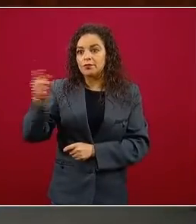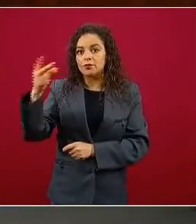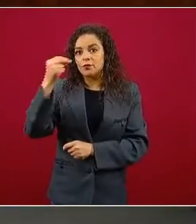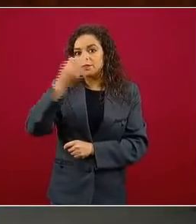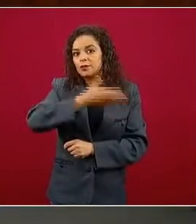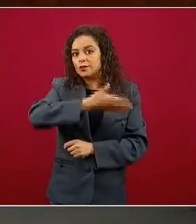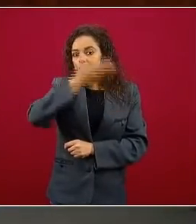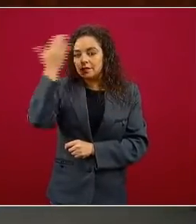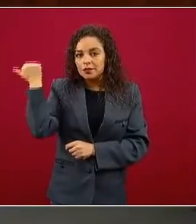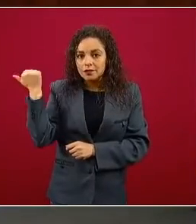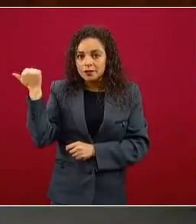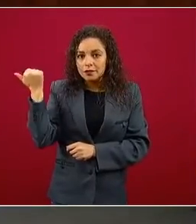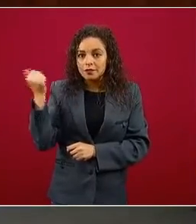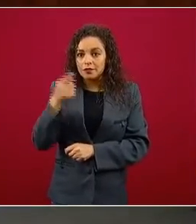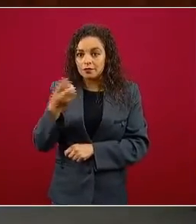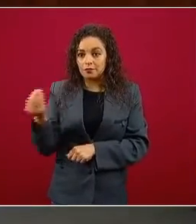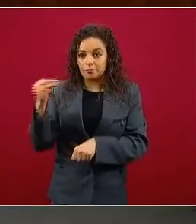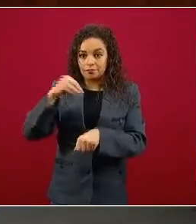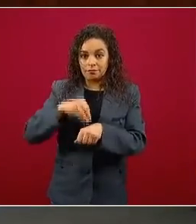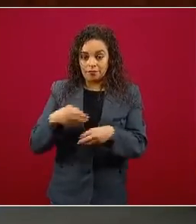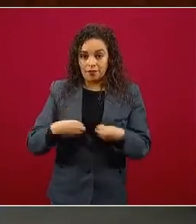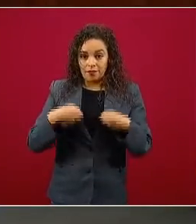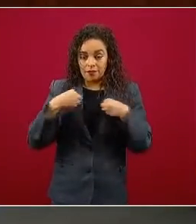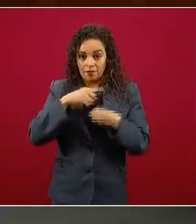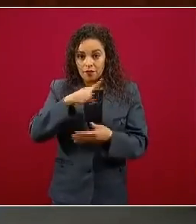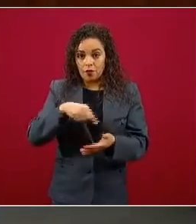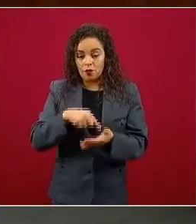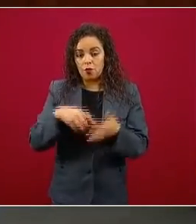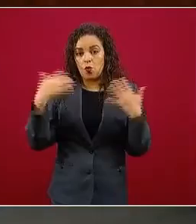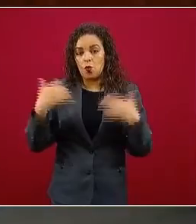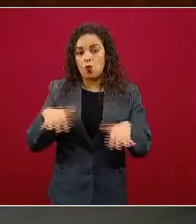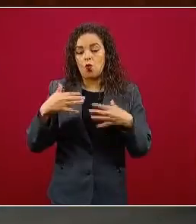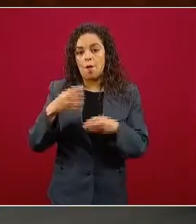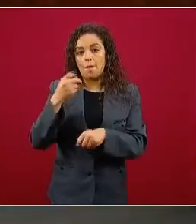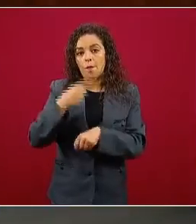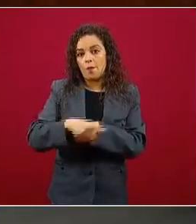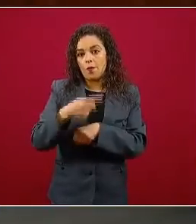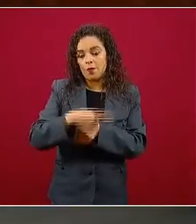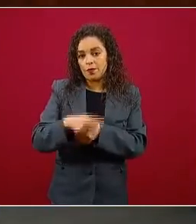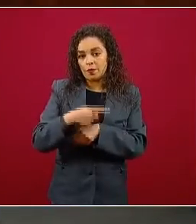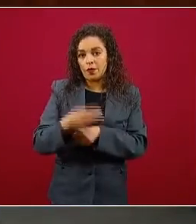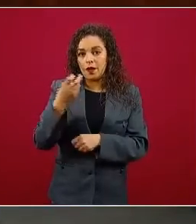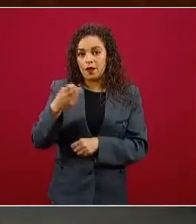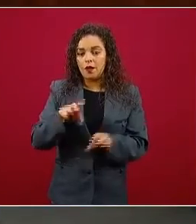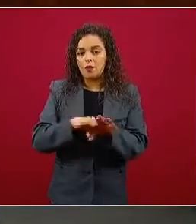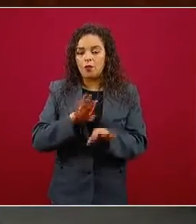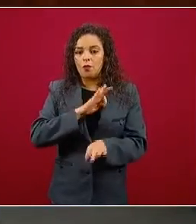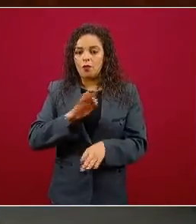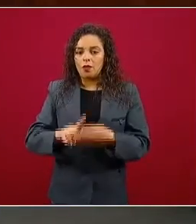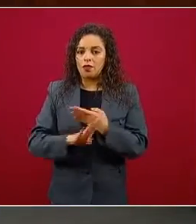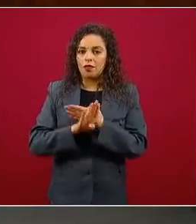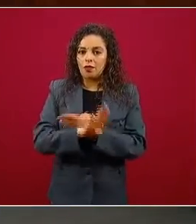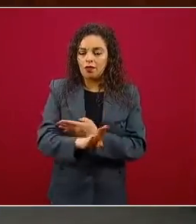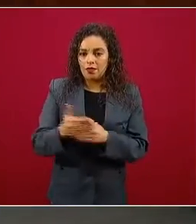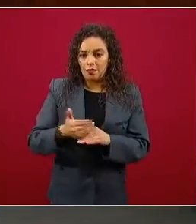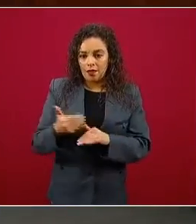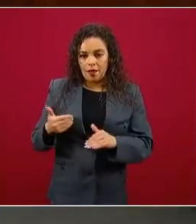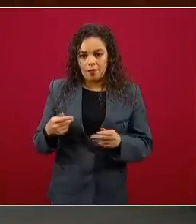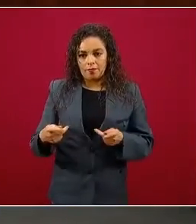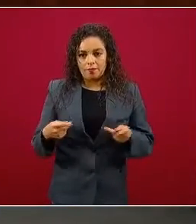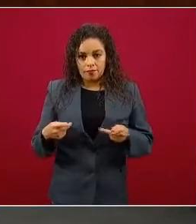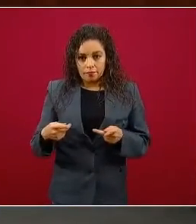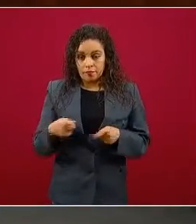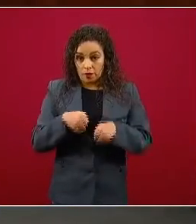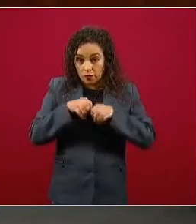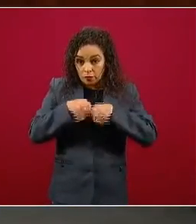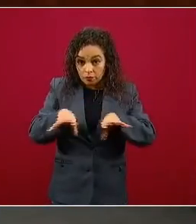están que llegan a vivir en zonas de alto riesgo. Entonces allí la prevención, lo que usted está mencionando, se van a hacer